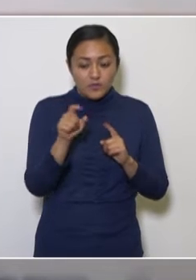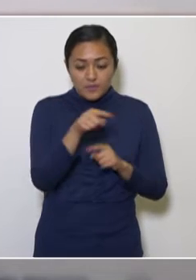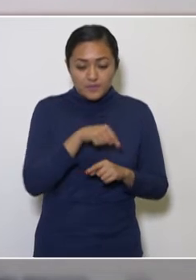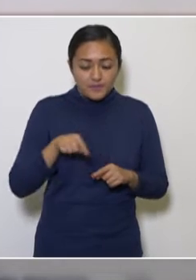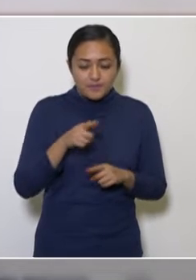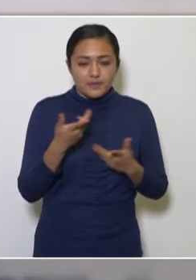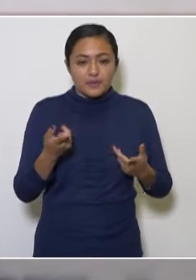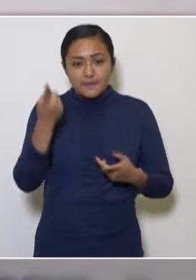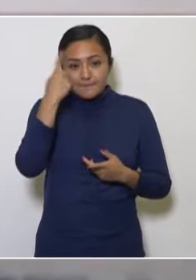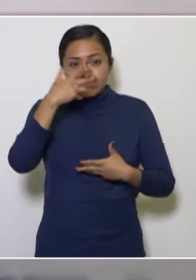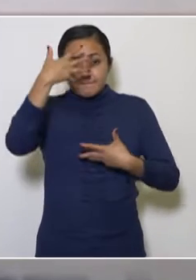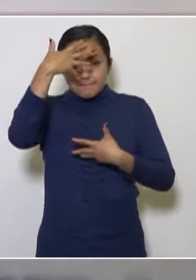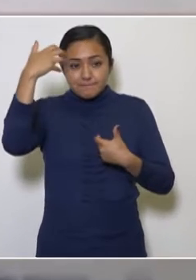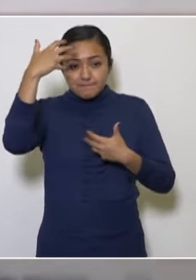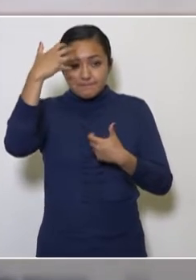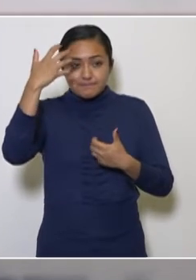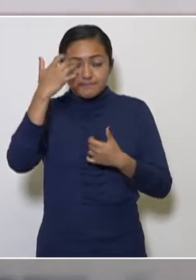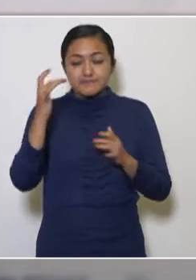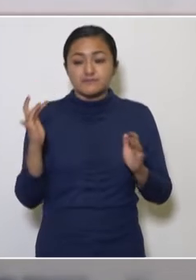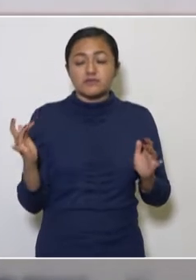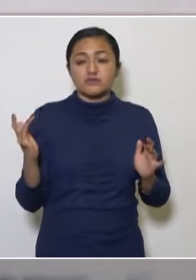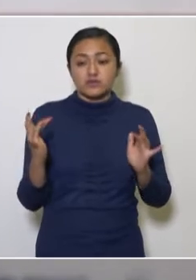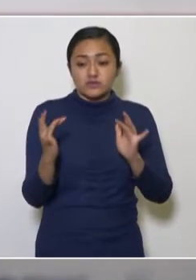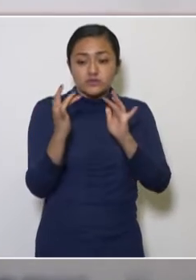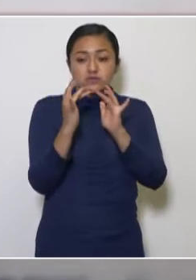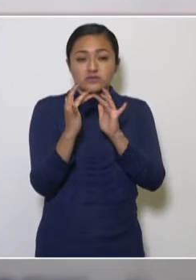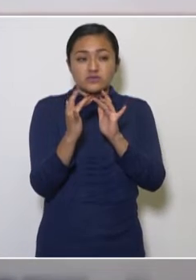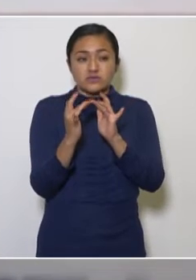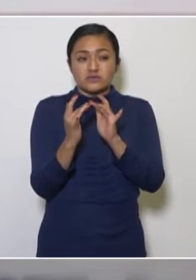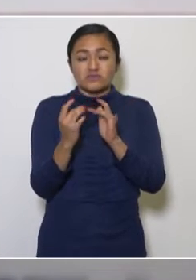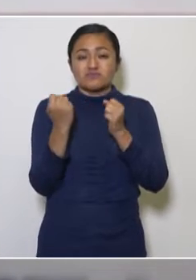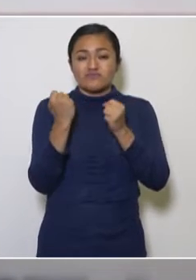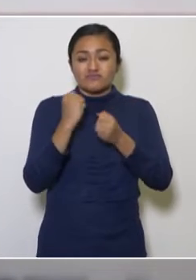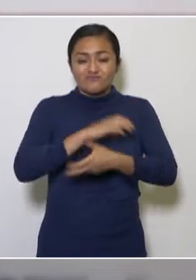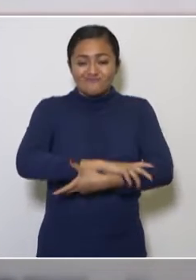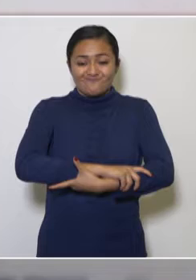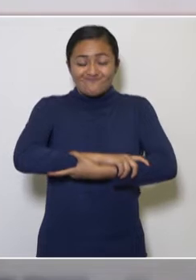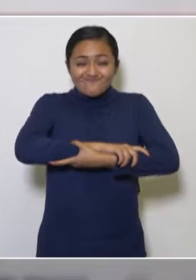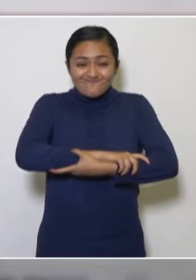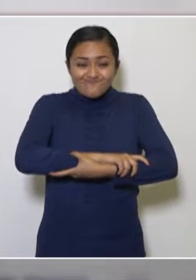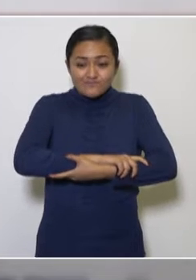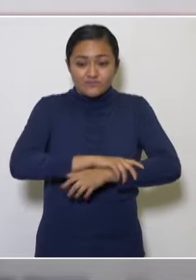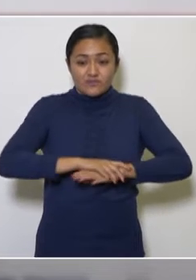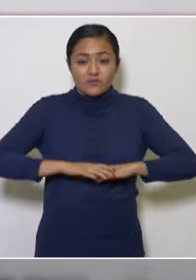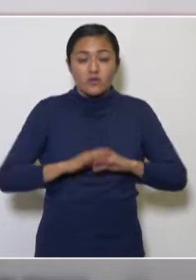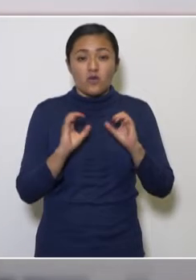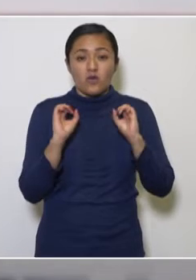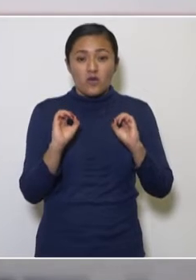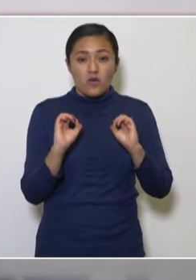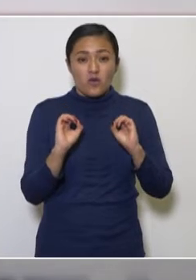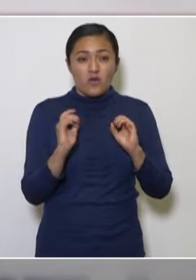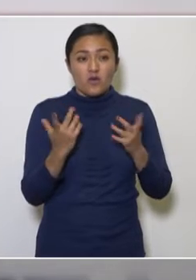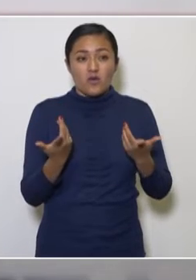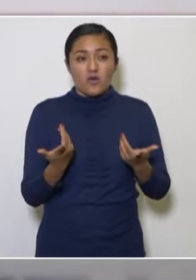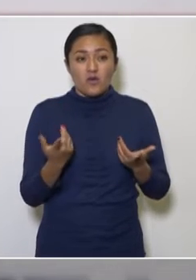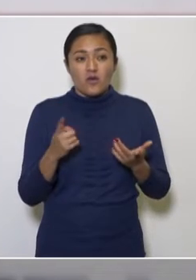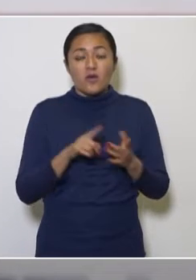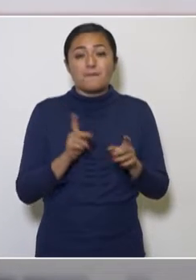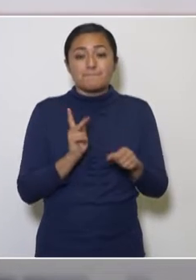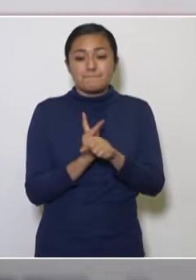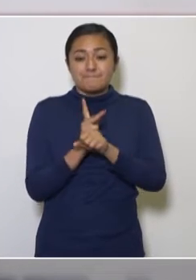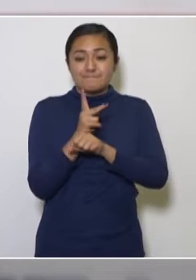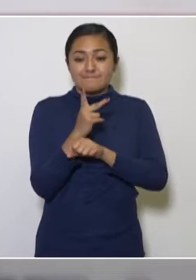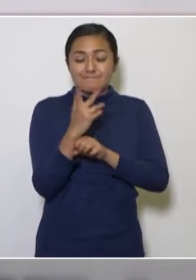Para la viruela símica, el contacto debe de ser estrecho, directo o íntimo, de piel con